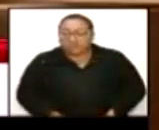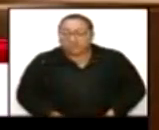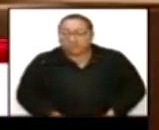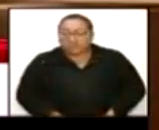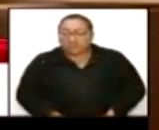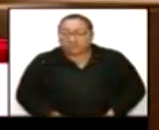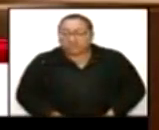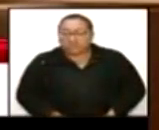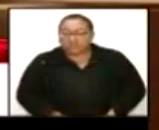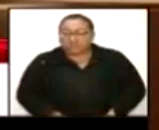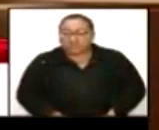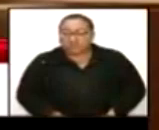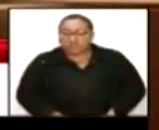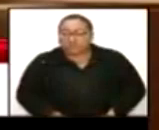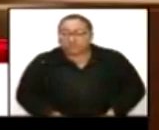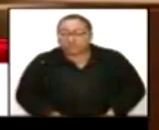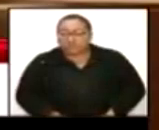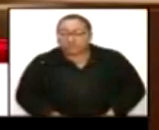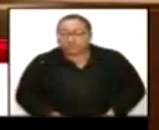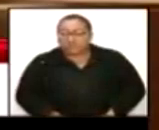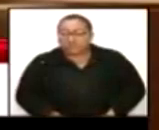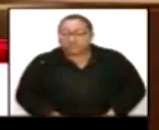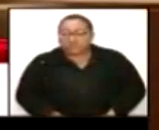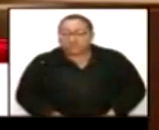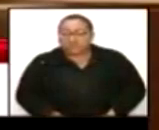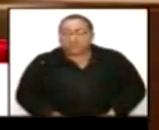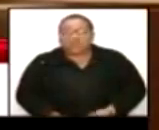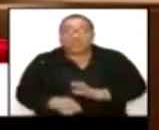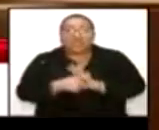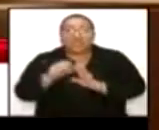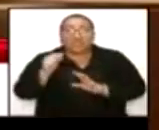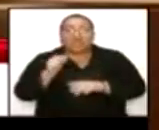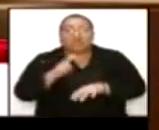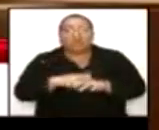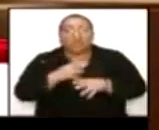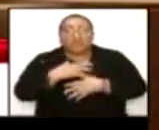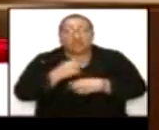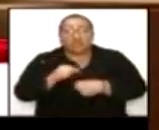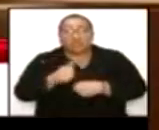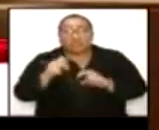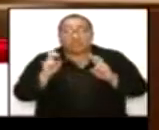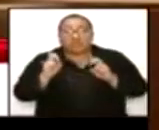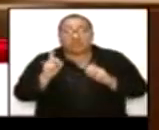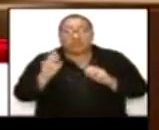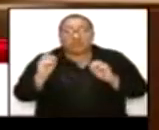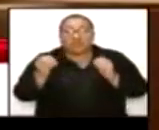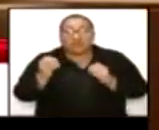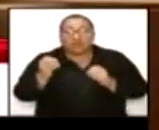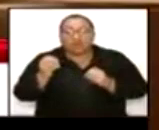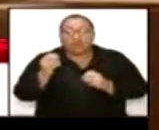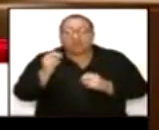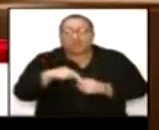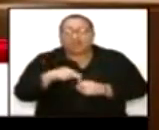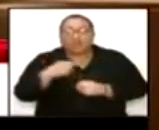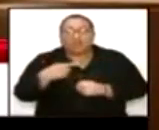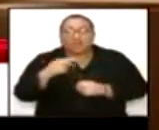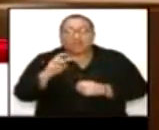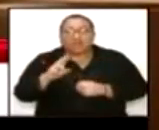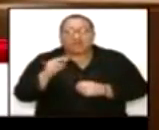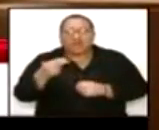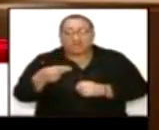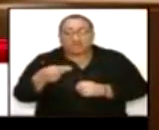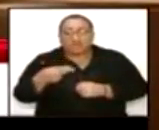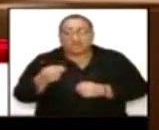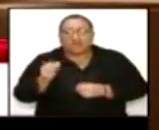derecho fundamental a la salud, con respecto a los componentes del mismo, el caso del adolescente de iniciales